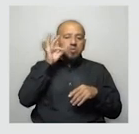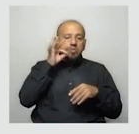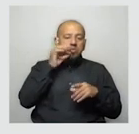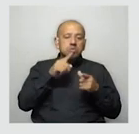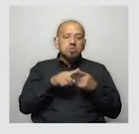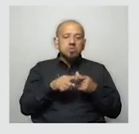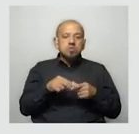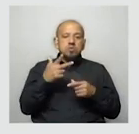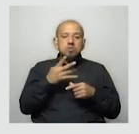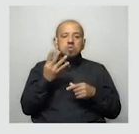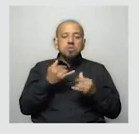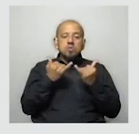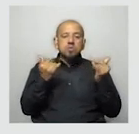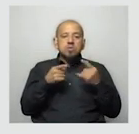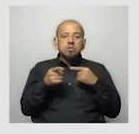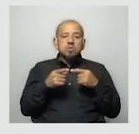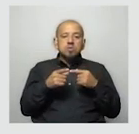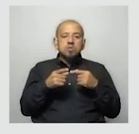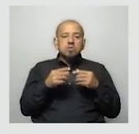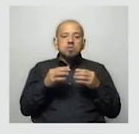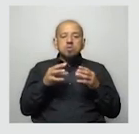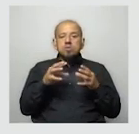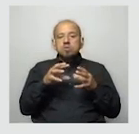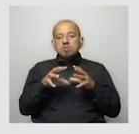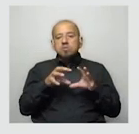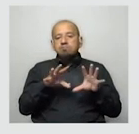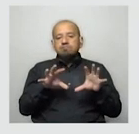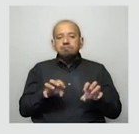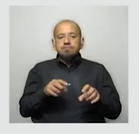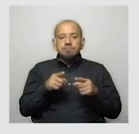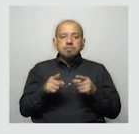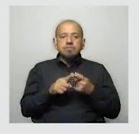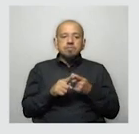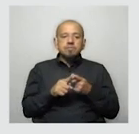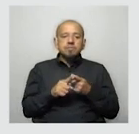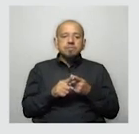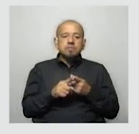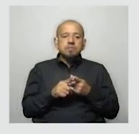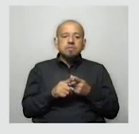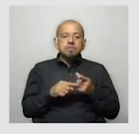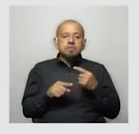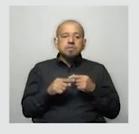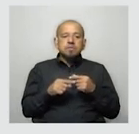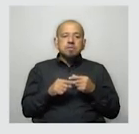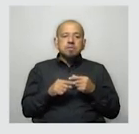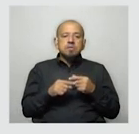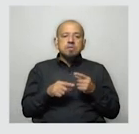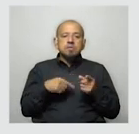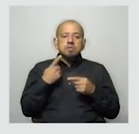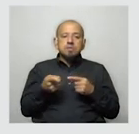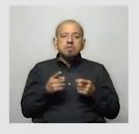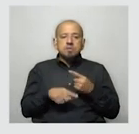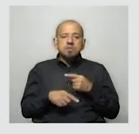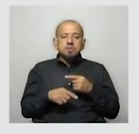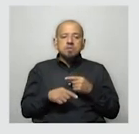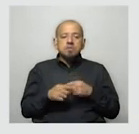y vas a los 3-4 días, vas a encontrar que está todo pastoso. Sí, y bueno, fue eso. Bueno, mi próxima onda de que meto va a ser la